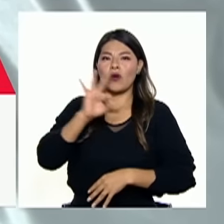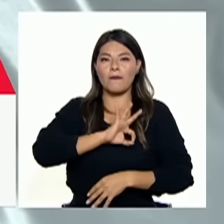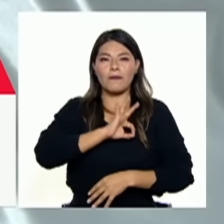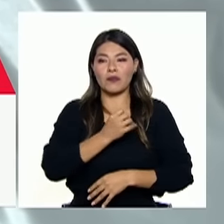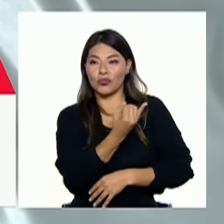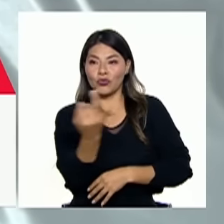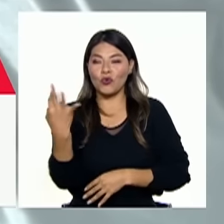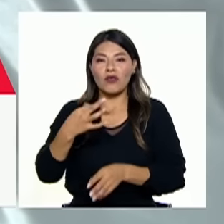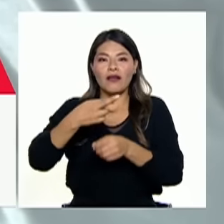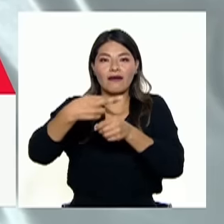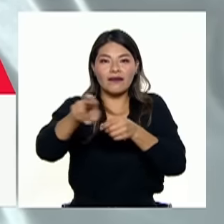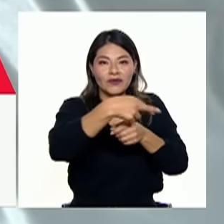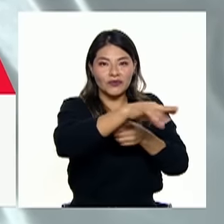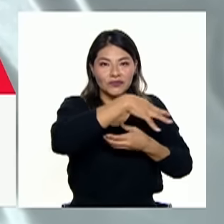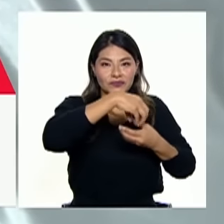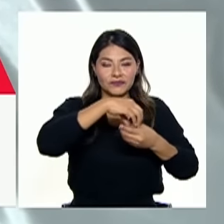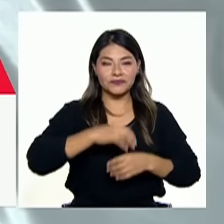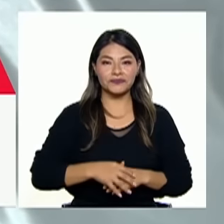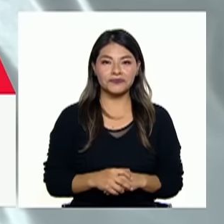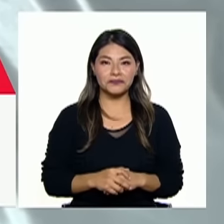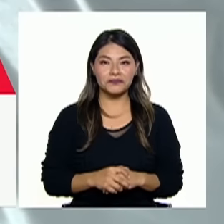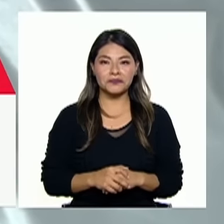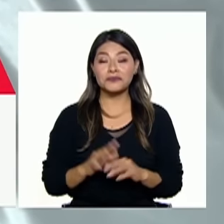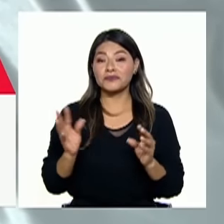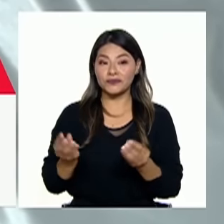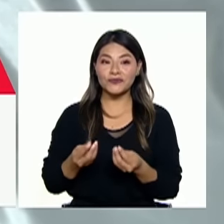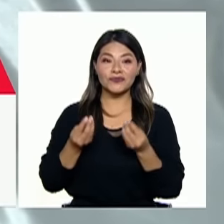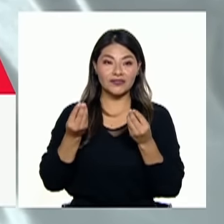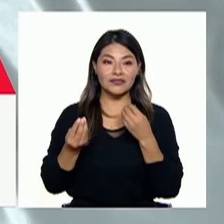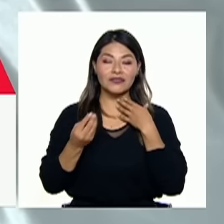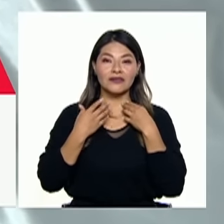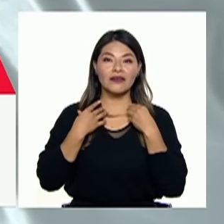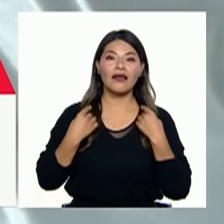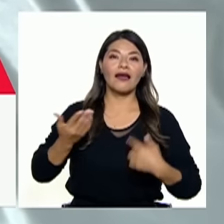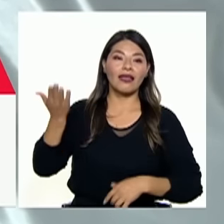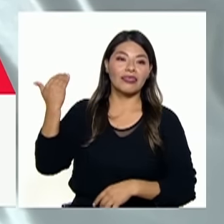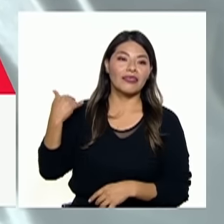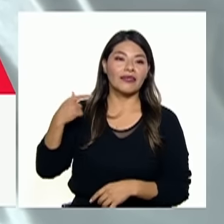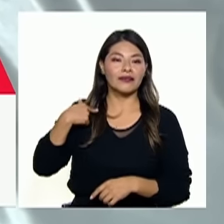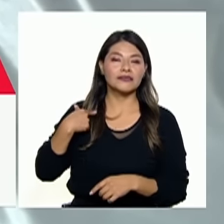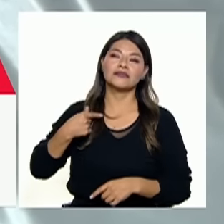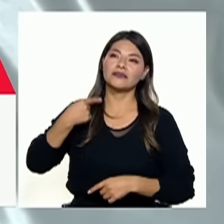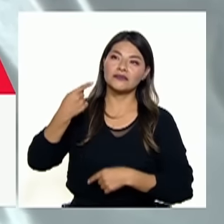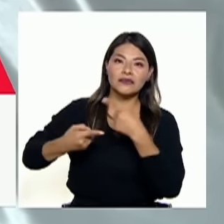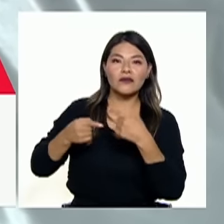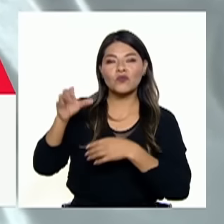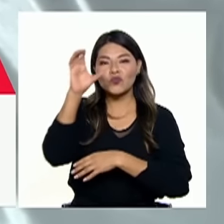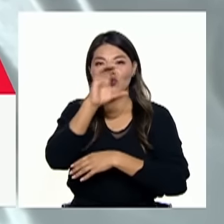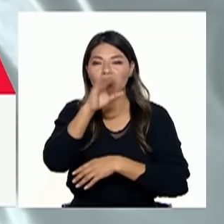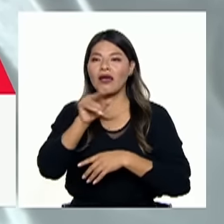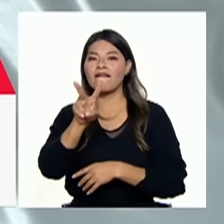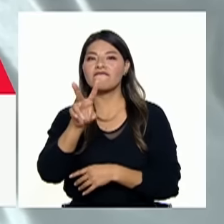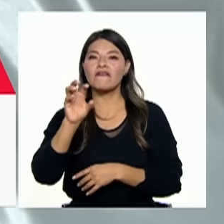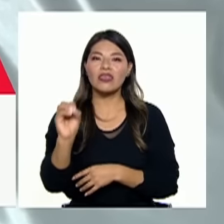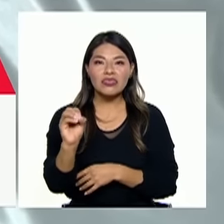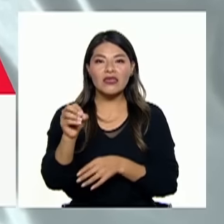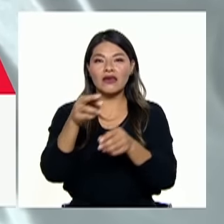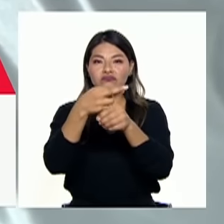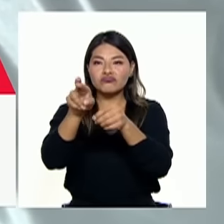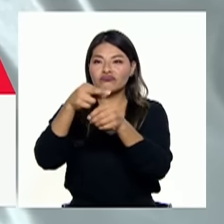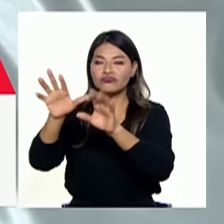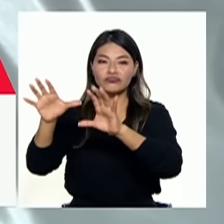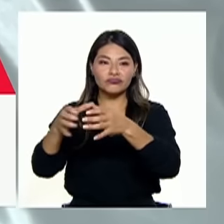diferentes regiones. Fue así como, después de recorrer 20 regiones y firmar convenios,